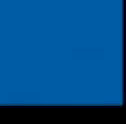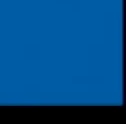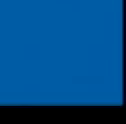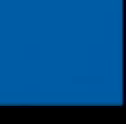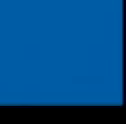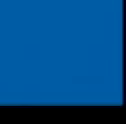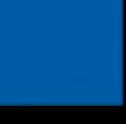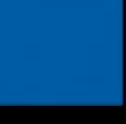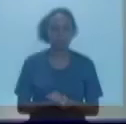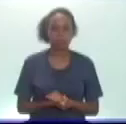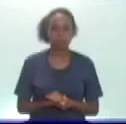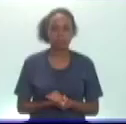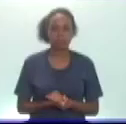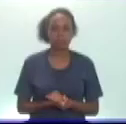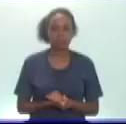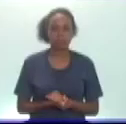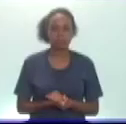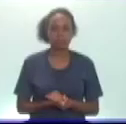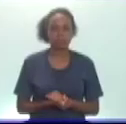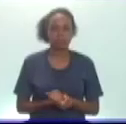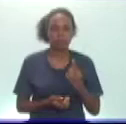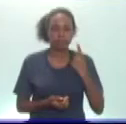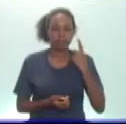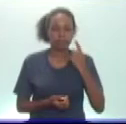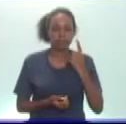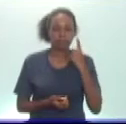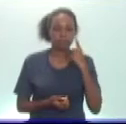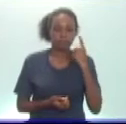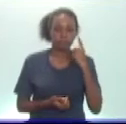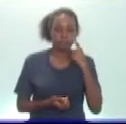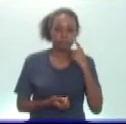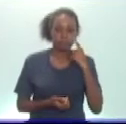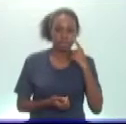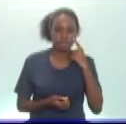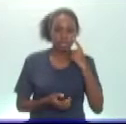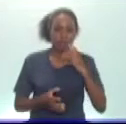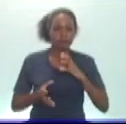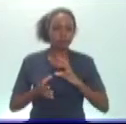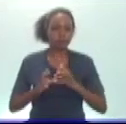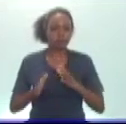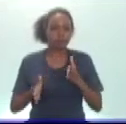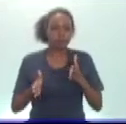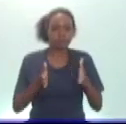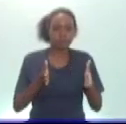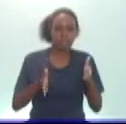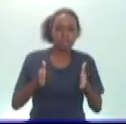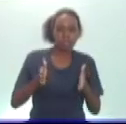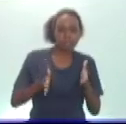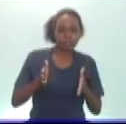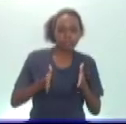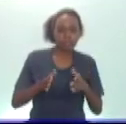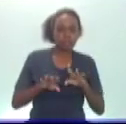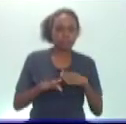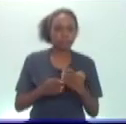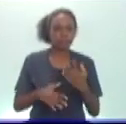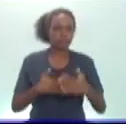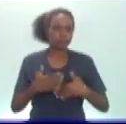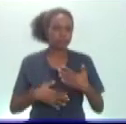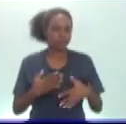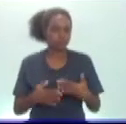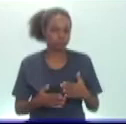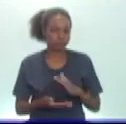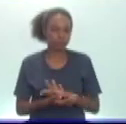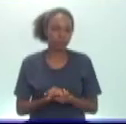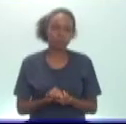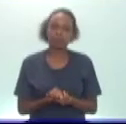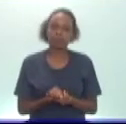Yo les voy a mostrar cuáles son los momentos fundamentales o fases para resolver y solucionar un problema. Lo